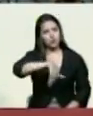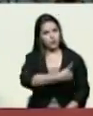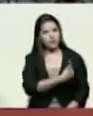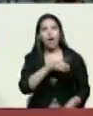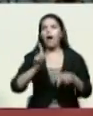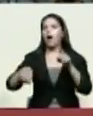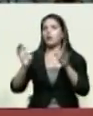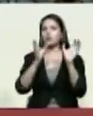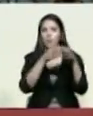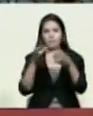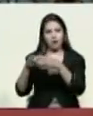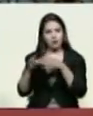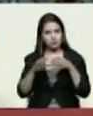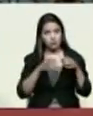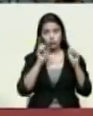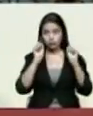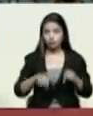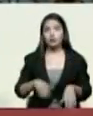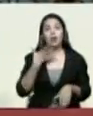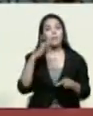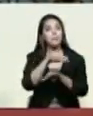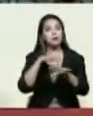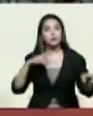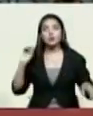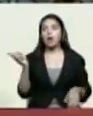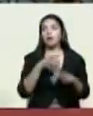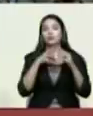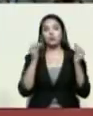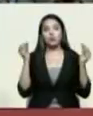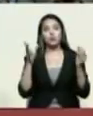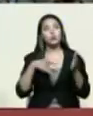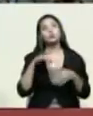de algunos partidos. La gran mayoría nos dejó